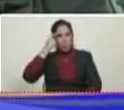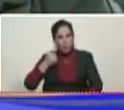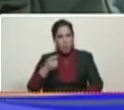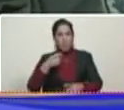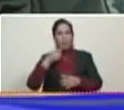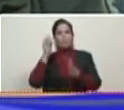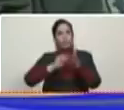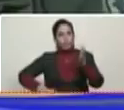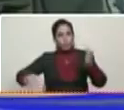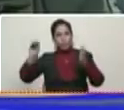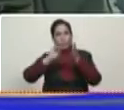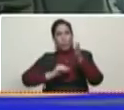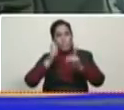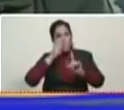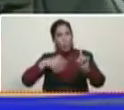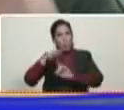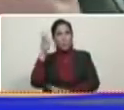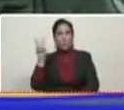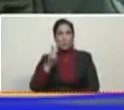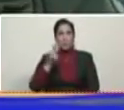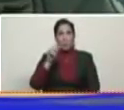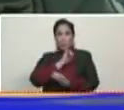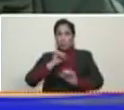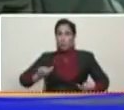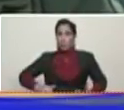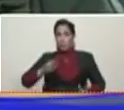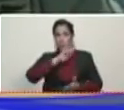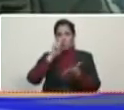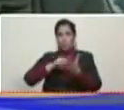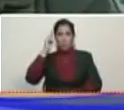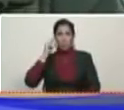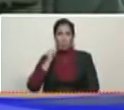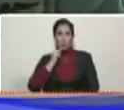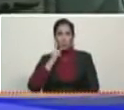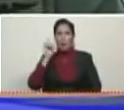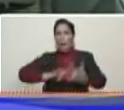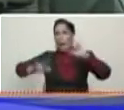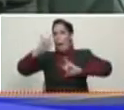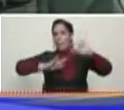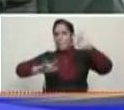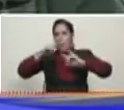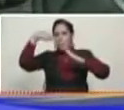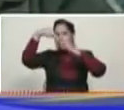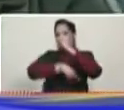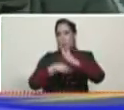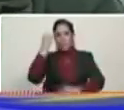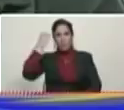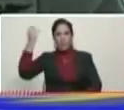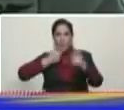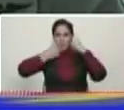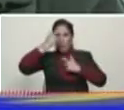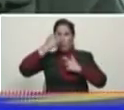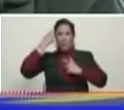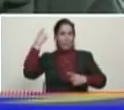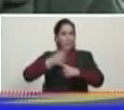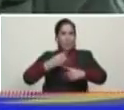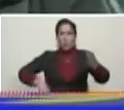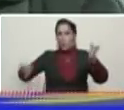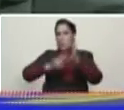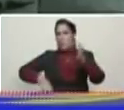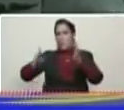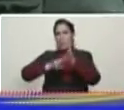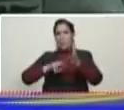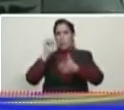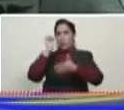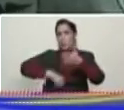Venezuela que la Fuerza Armada Nacional Bolivariana ama profundamente las ideas del comandante Hugo Chávez. Eso hay que ratificarlo sin ningún tipo